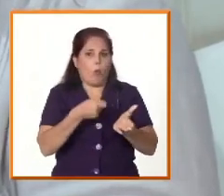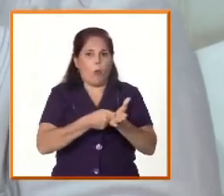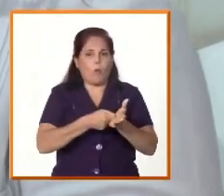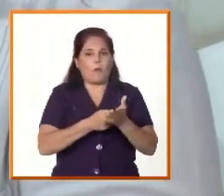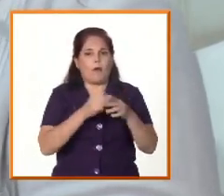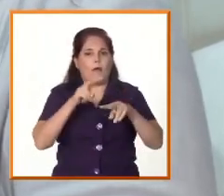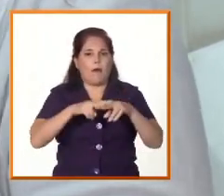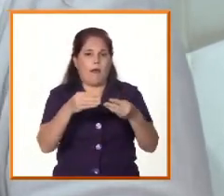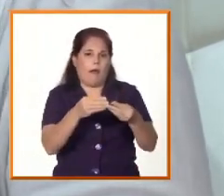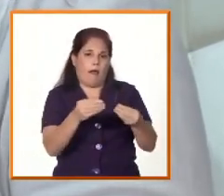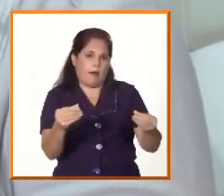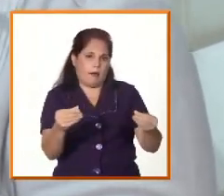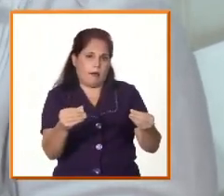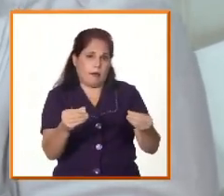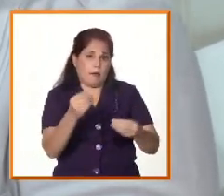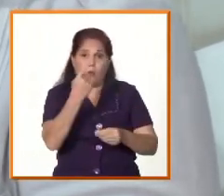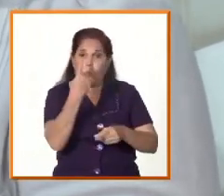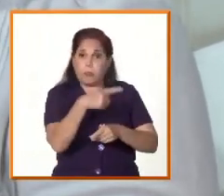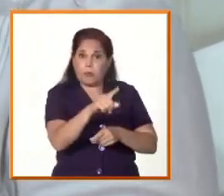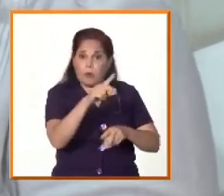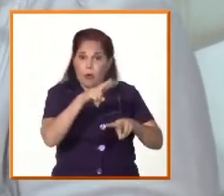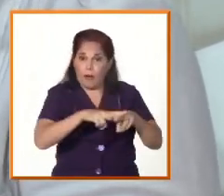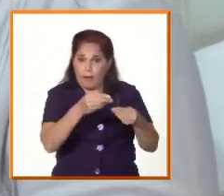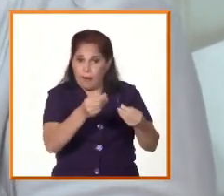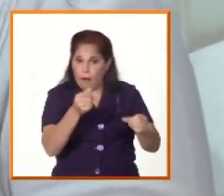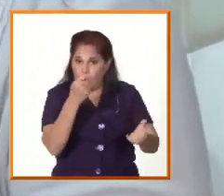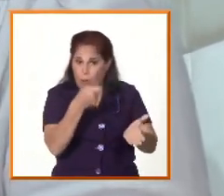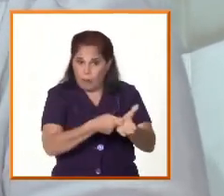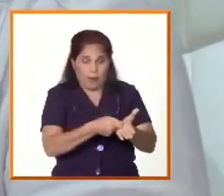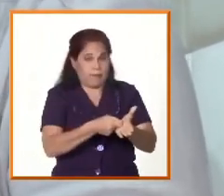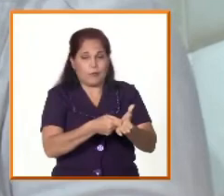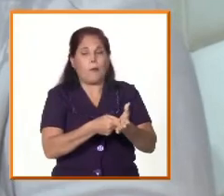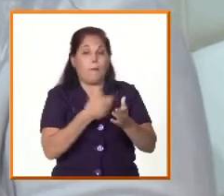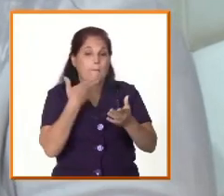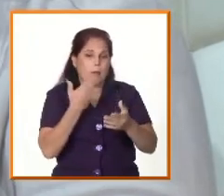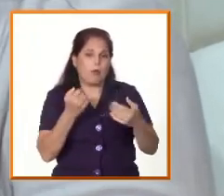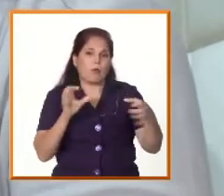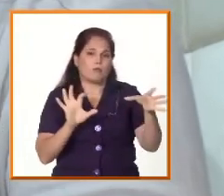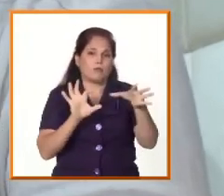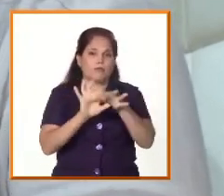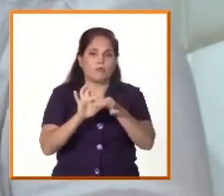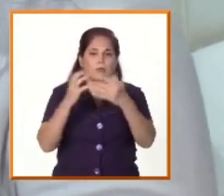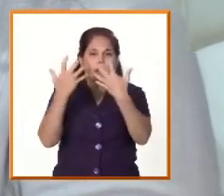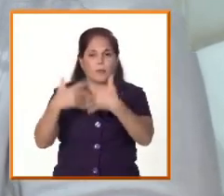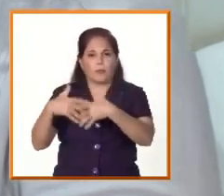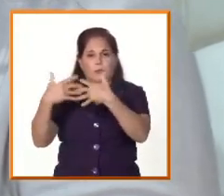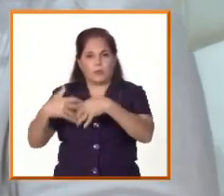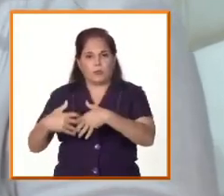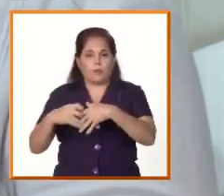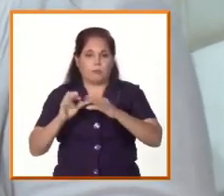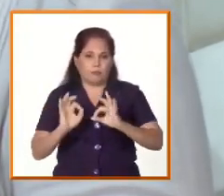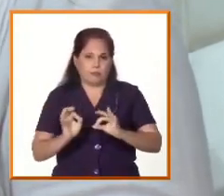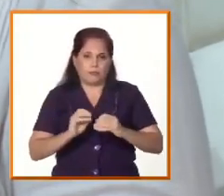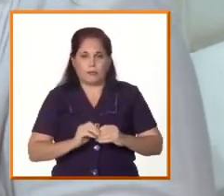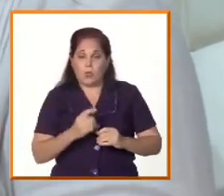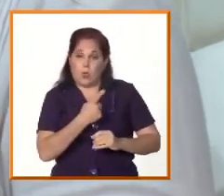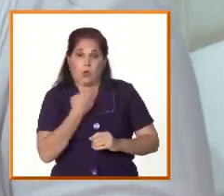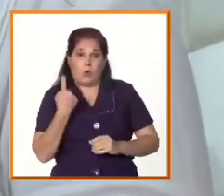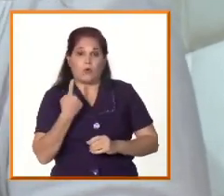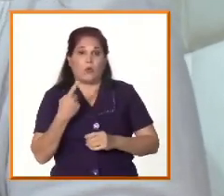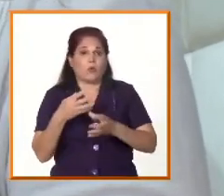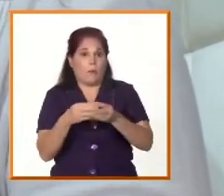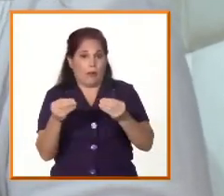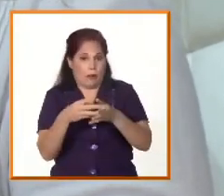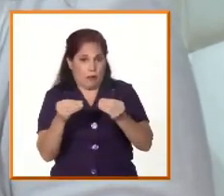y no tanto para la compra arena sino para los encadenamientos productivos Y qué cosa es el encamento productivo nosotros ponemos la materia